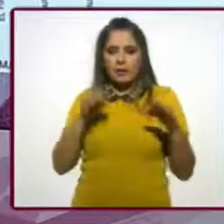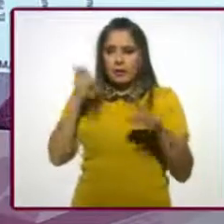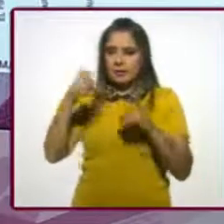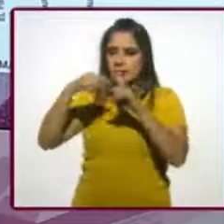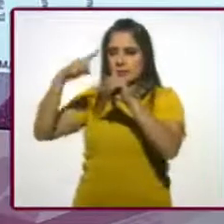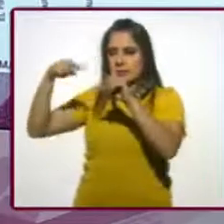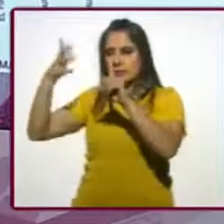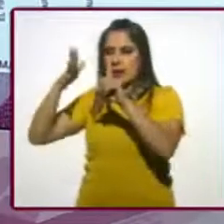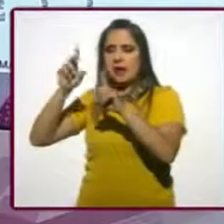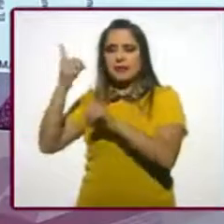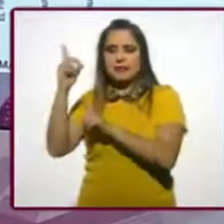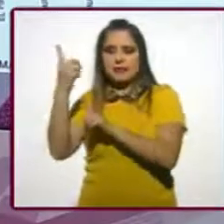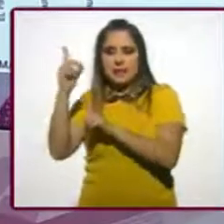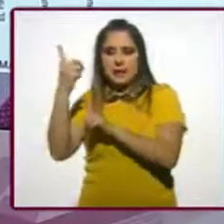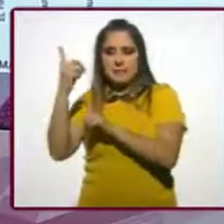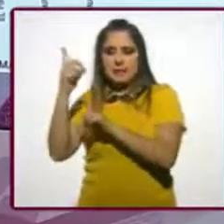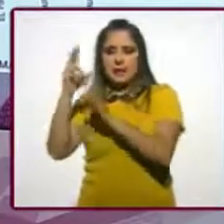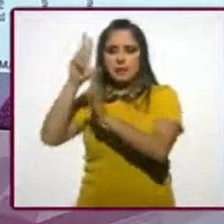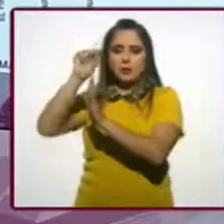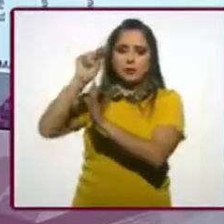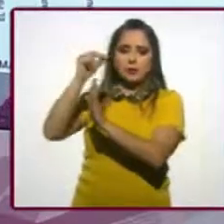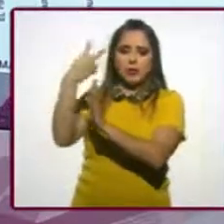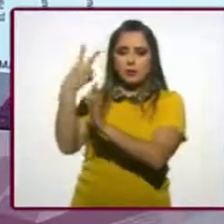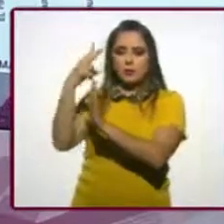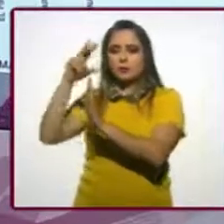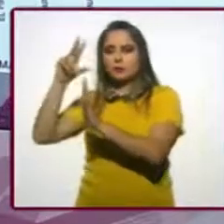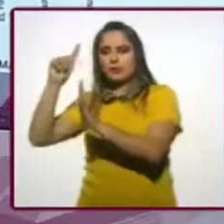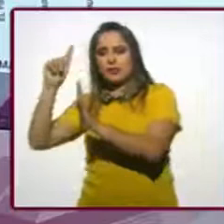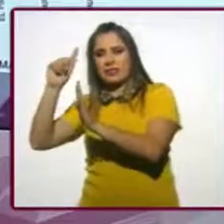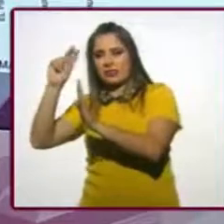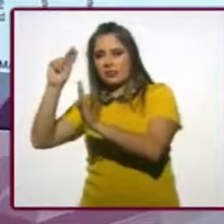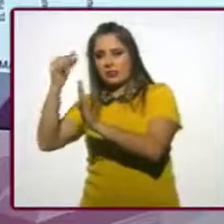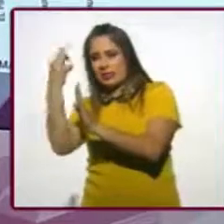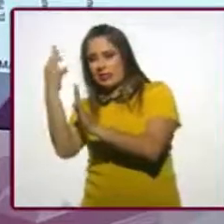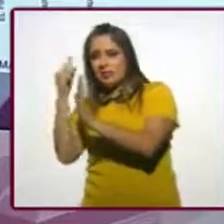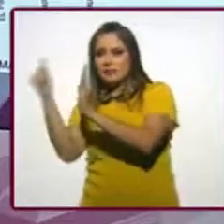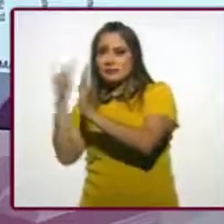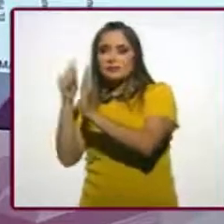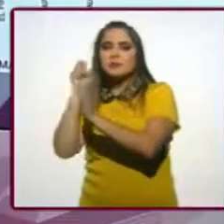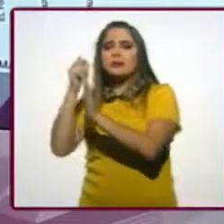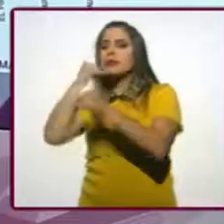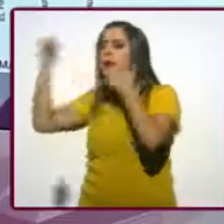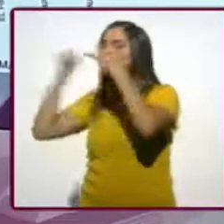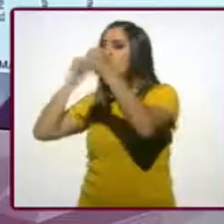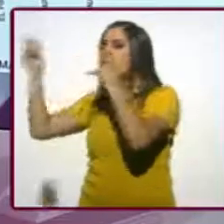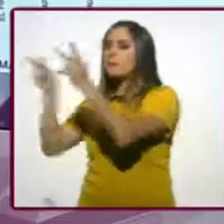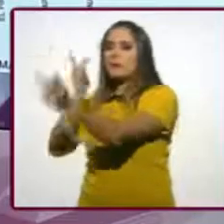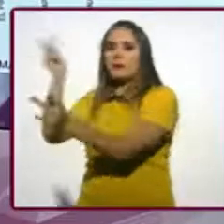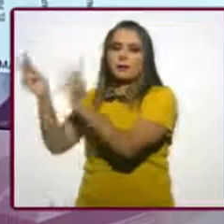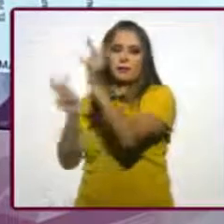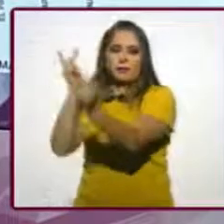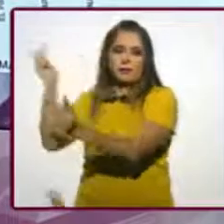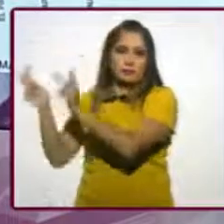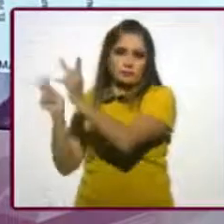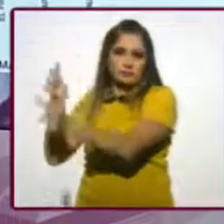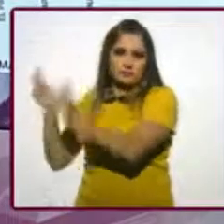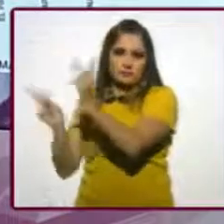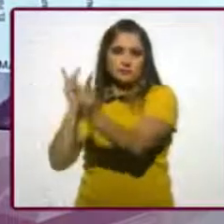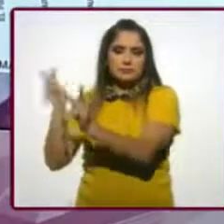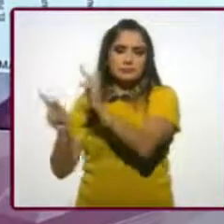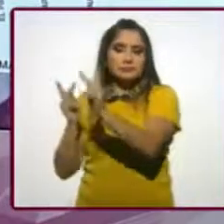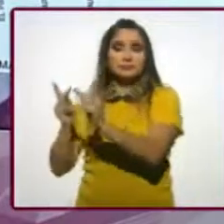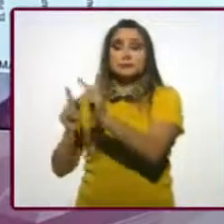mediados de diciembre, y estas mediciones de El Financiero son encuestas telefónicas que, si bien no abarcan al total